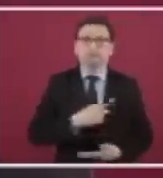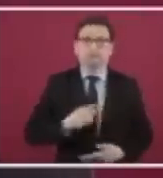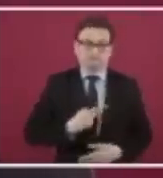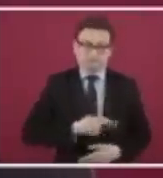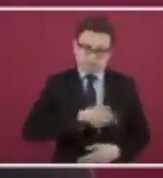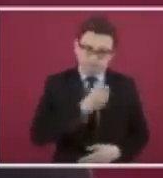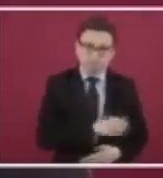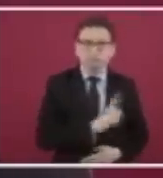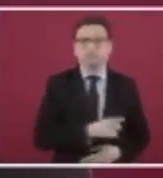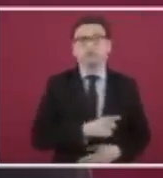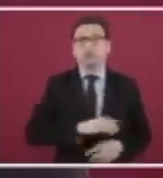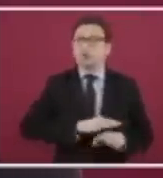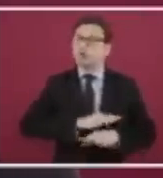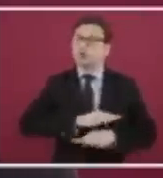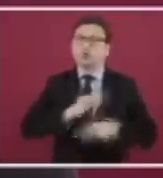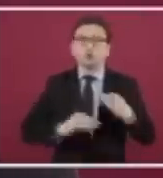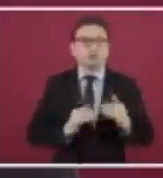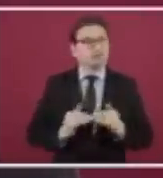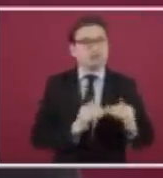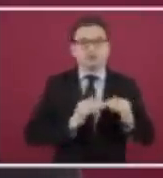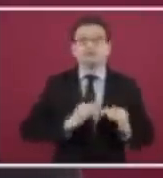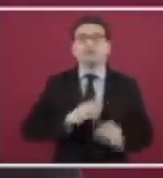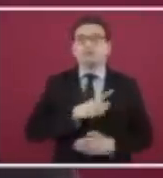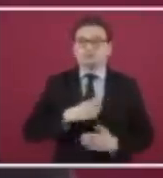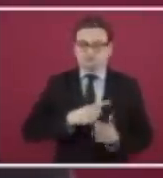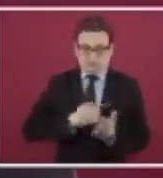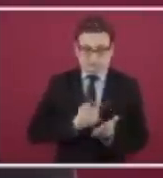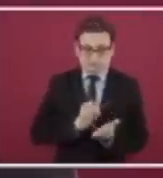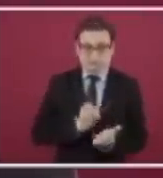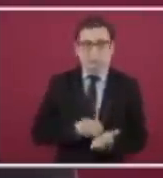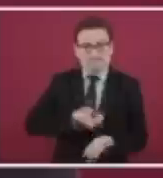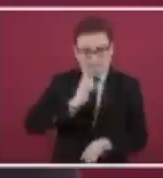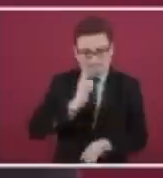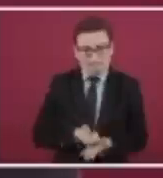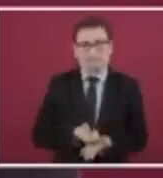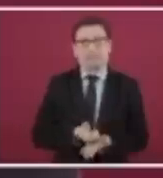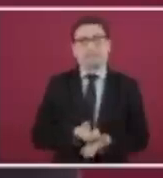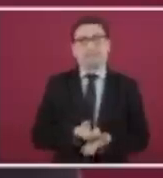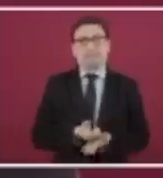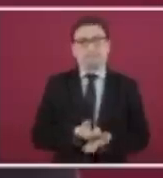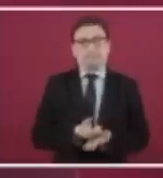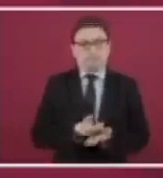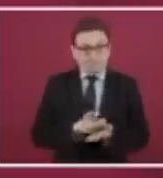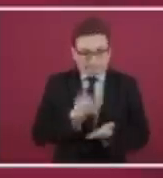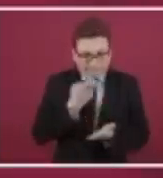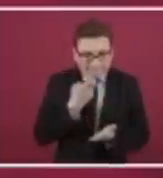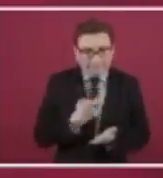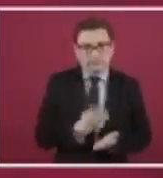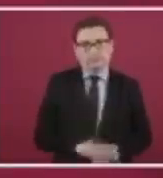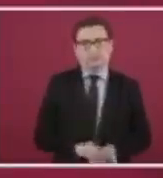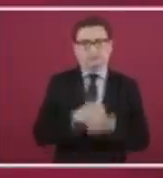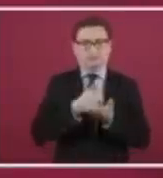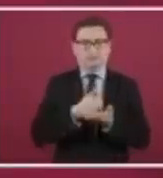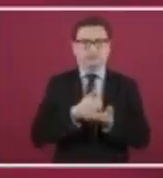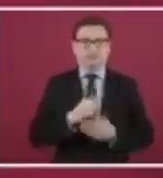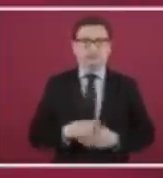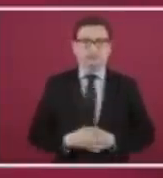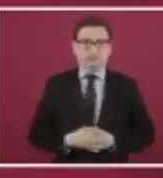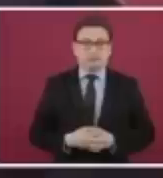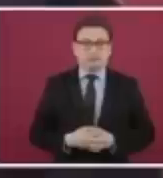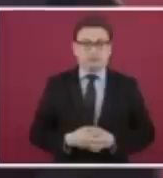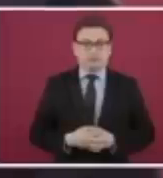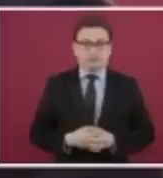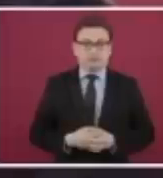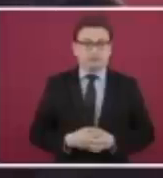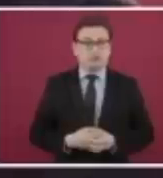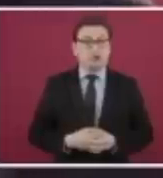Ahora todos tenemos que contribuir, ayudar. Ya no está tomado